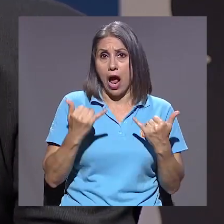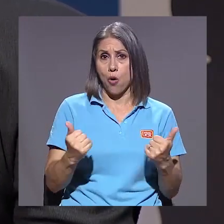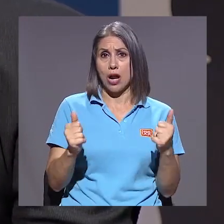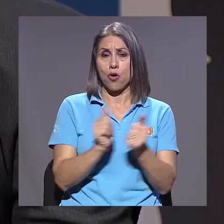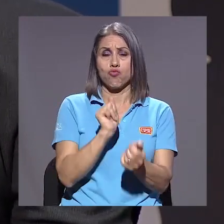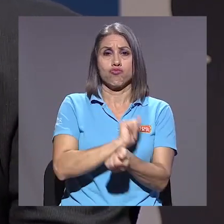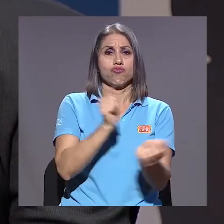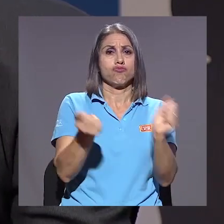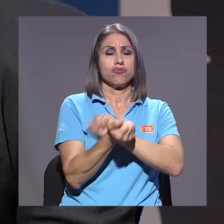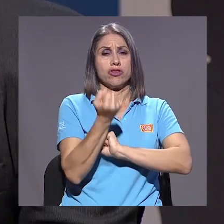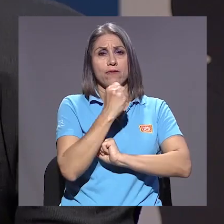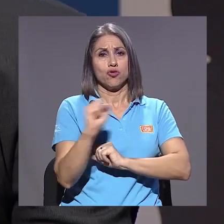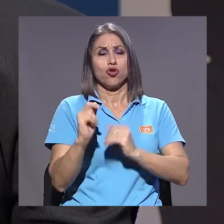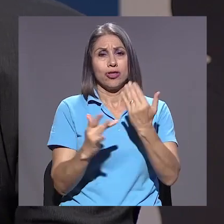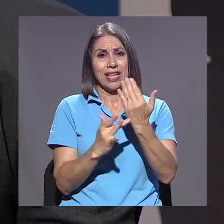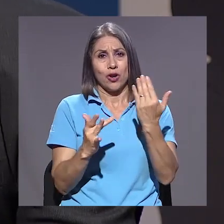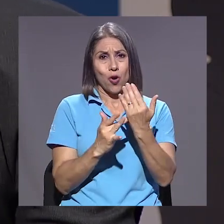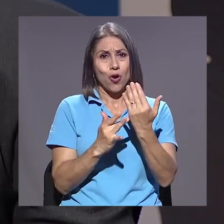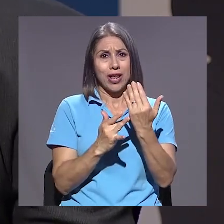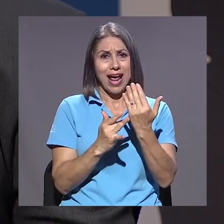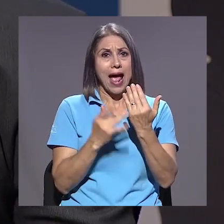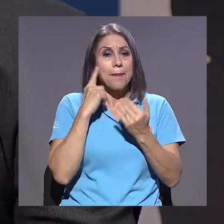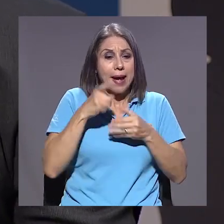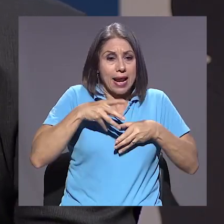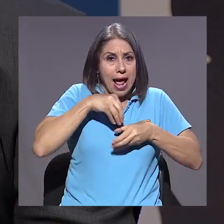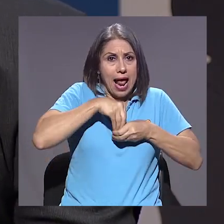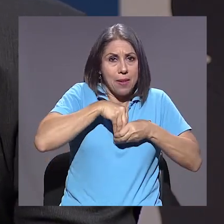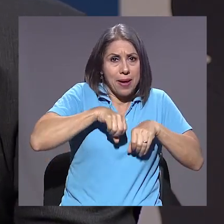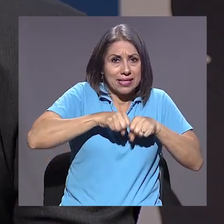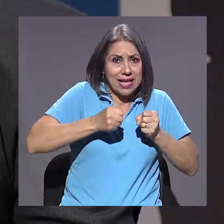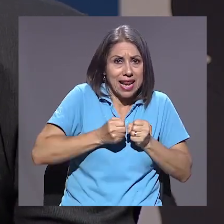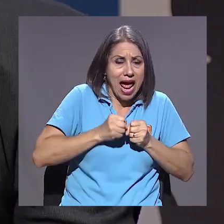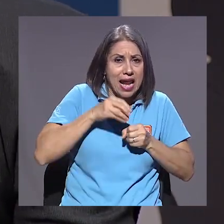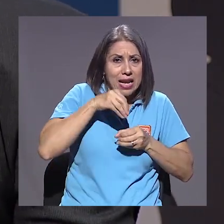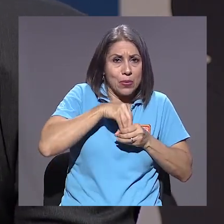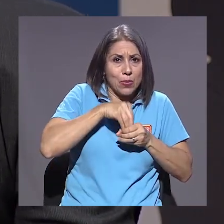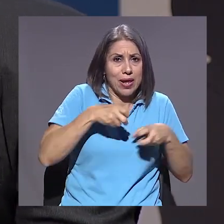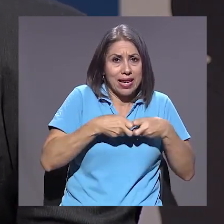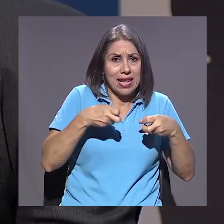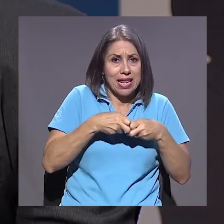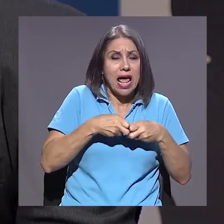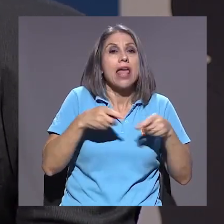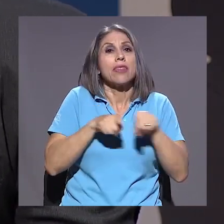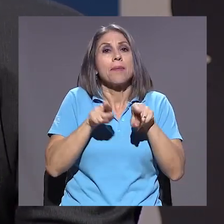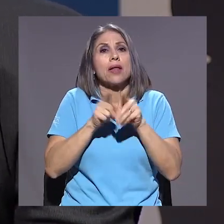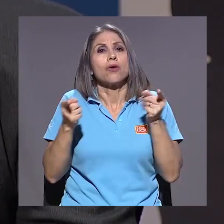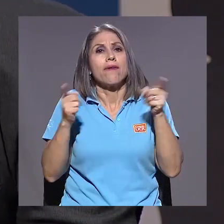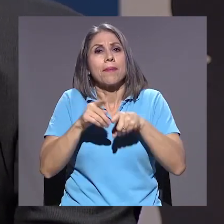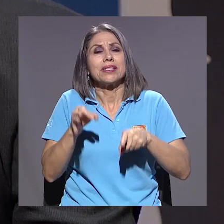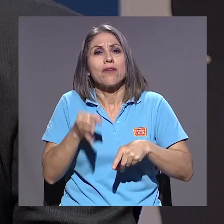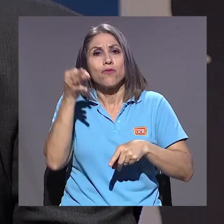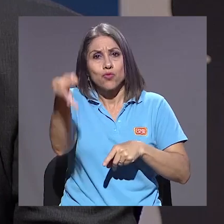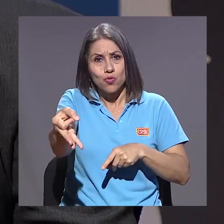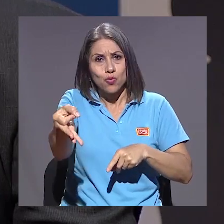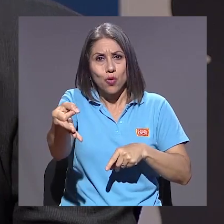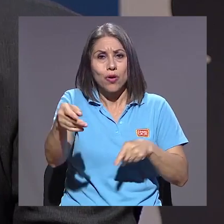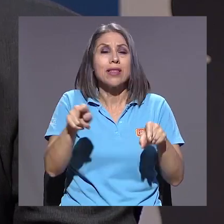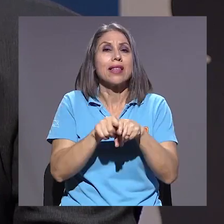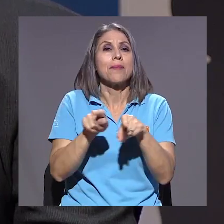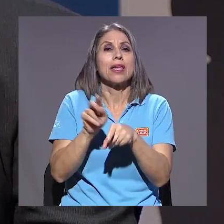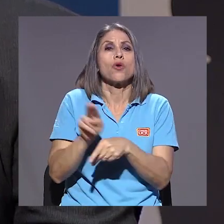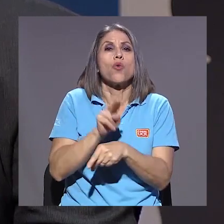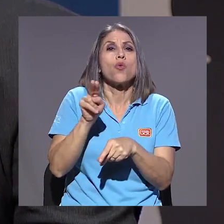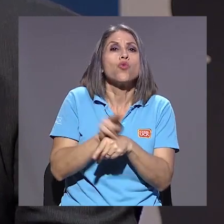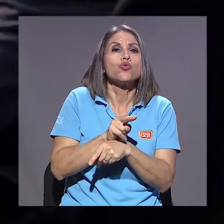todo en almacenamiento y que se va a tener a futuro, el uso de las fuentes que son oscilantes tienen una